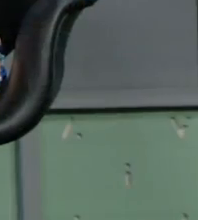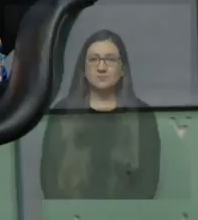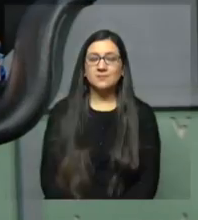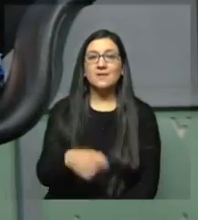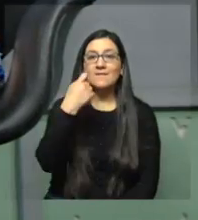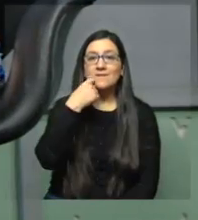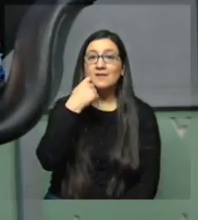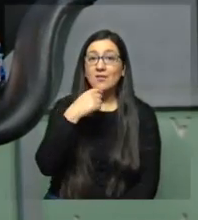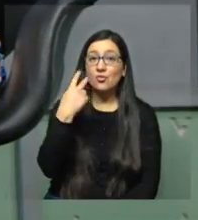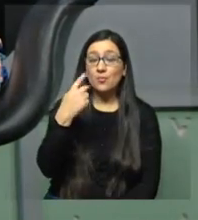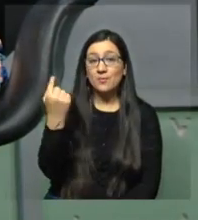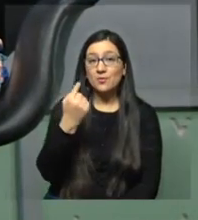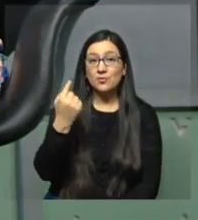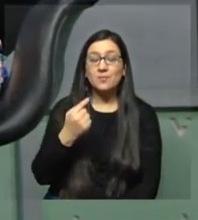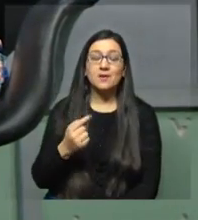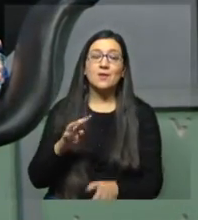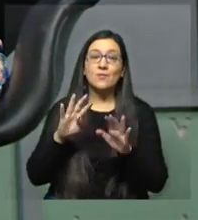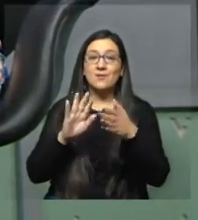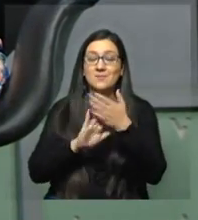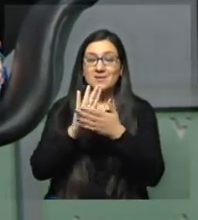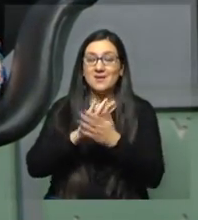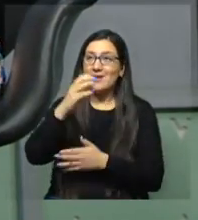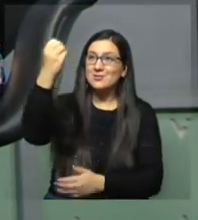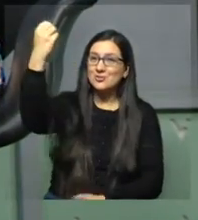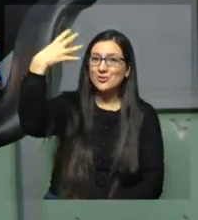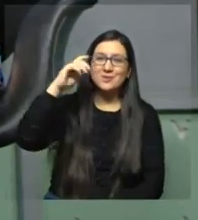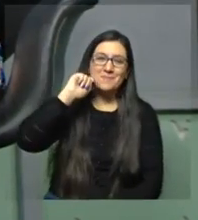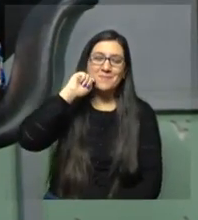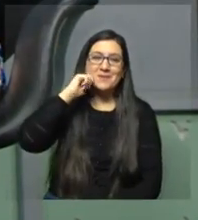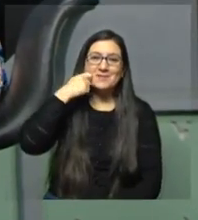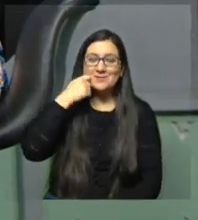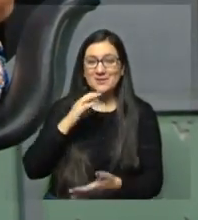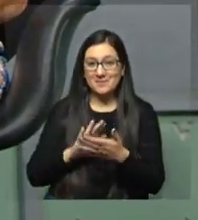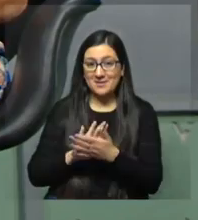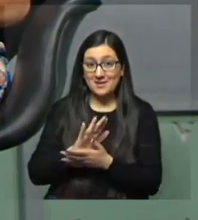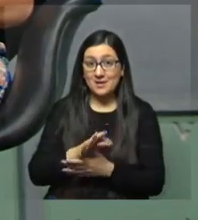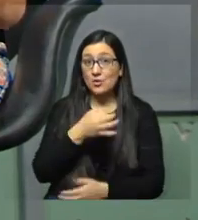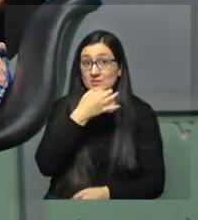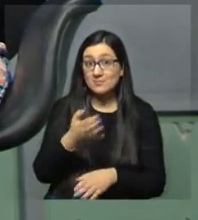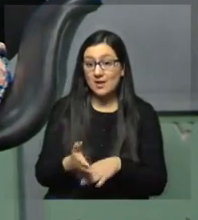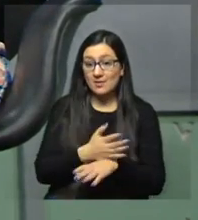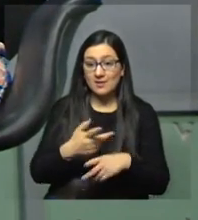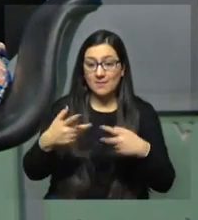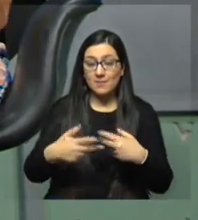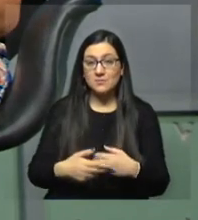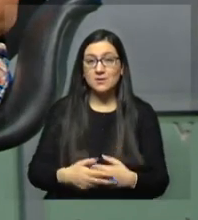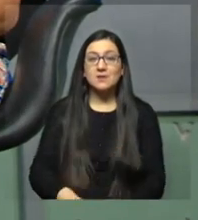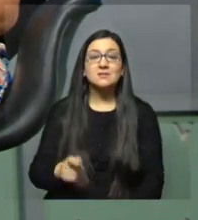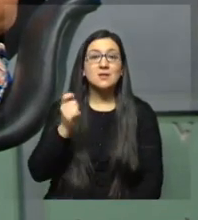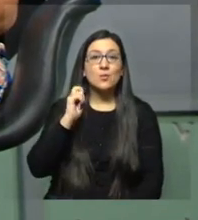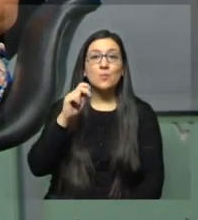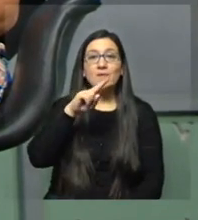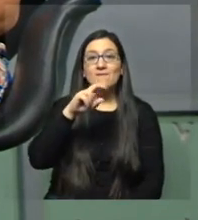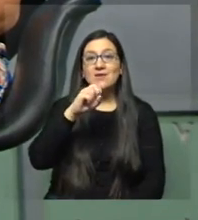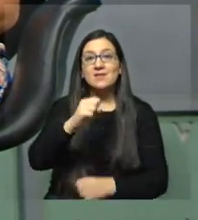Faltan 2 minutos para las 9 de la mañana. Está soleada, lo veíamos ahí. Divino. Está preciosa la mañana. Bueno, y lo decíamos antes de la pausa, se están cumpliendo 20